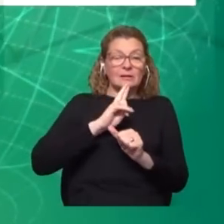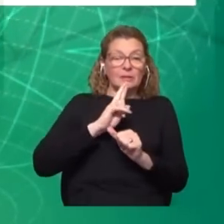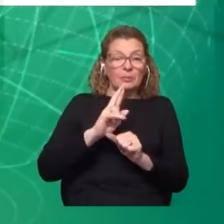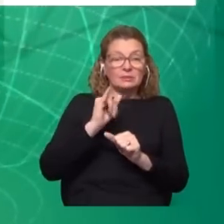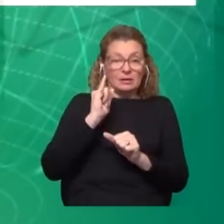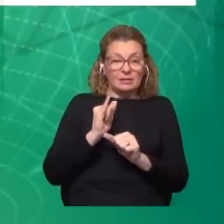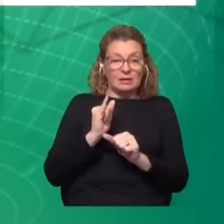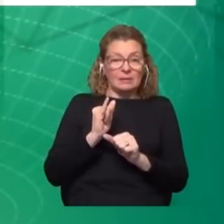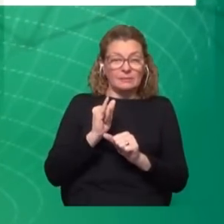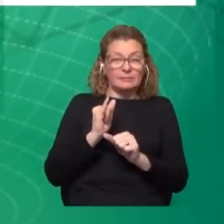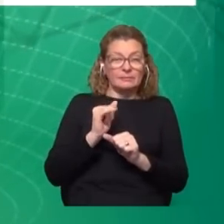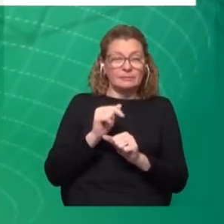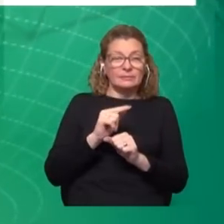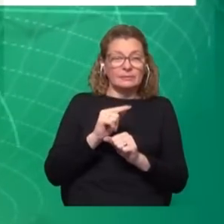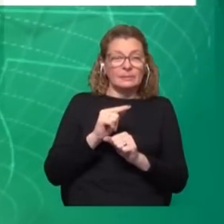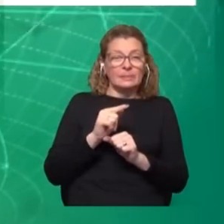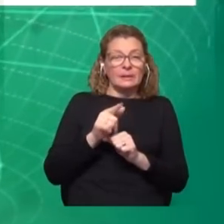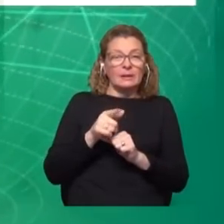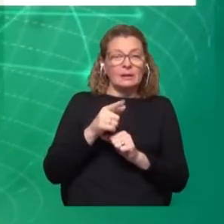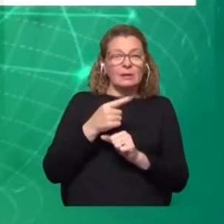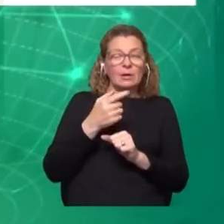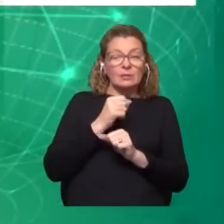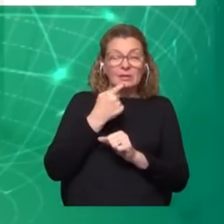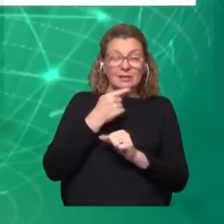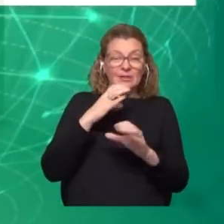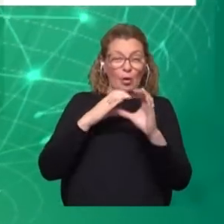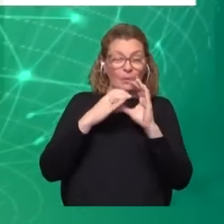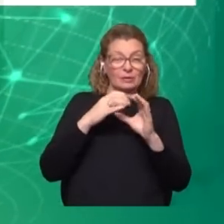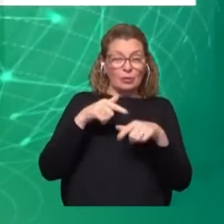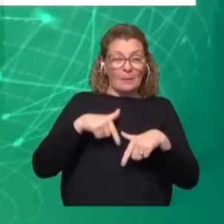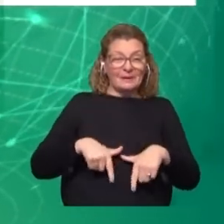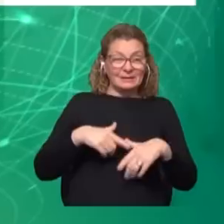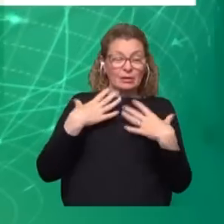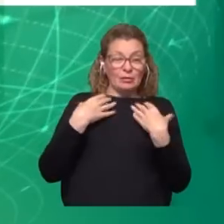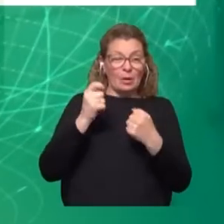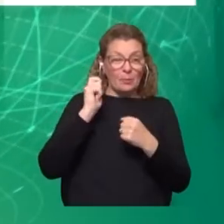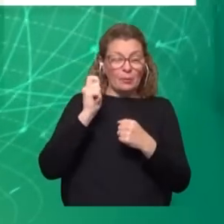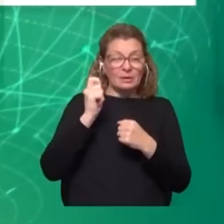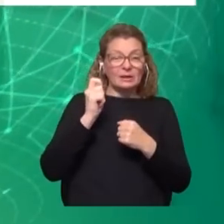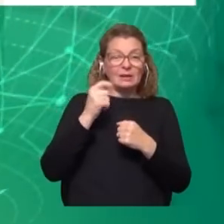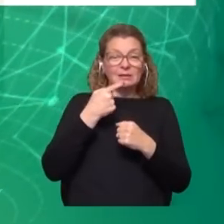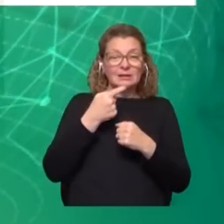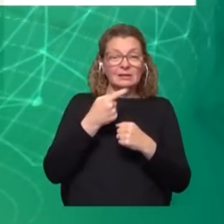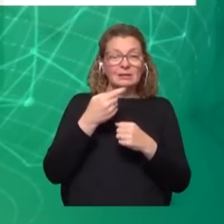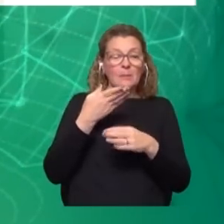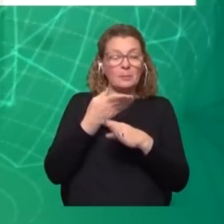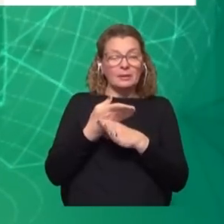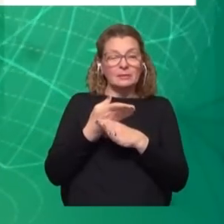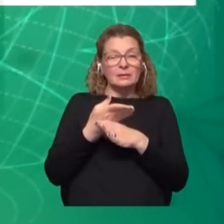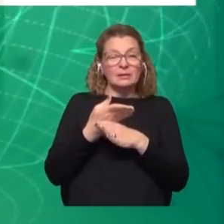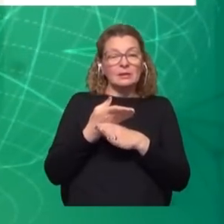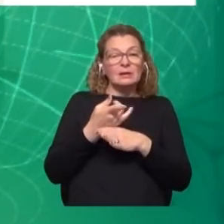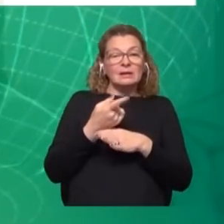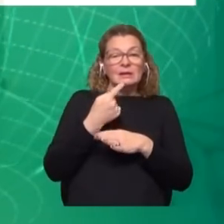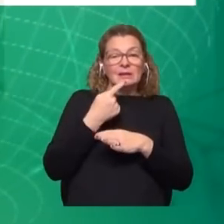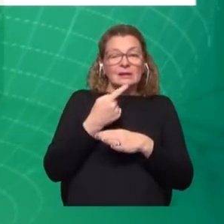es que sí y acá lo podemos detallar más exacto ahí dice el comunicado del Ministerio de salud pública en respuesta a las consultas recibidas por ese